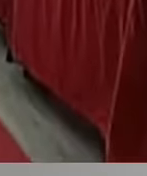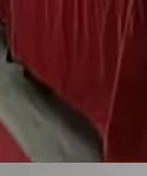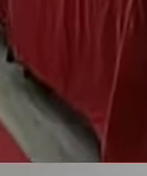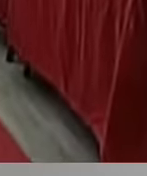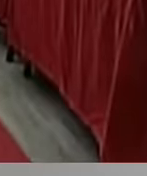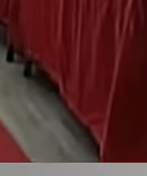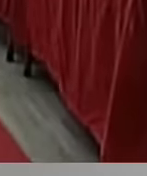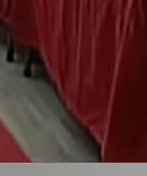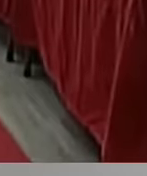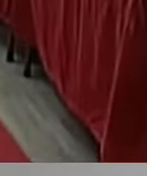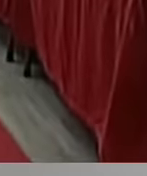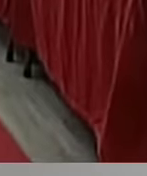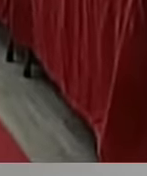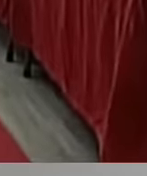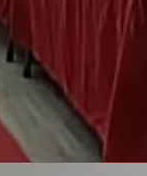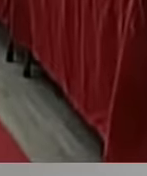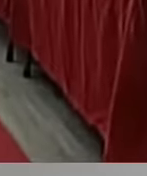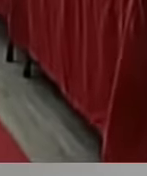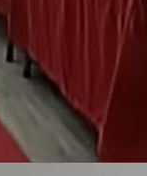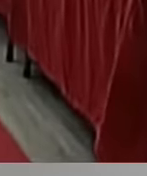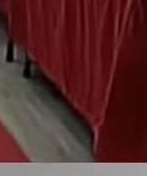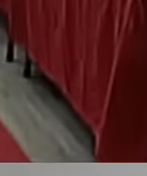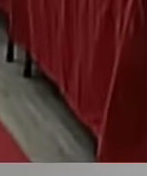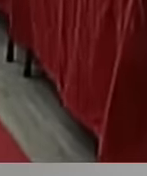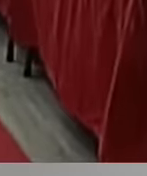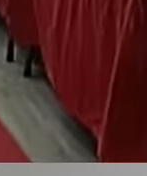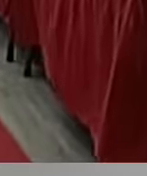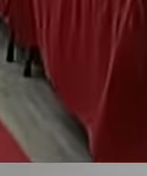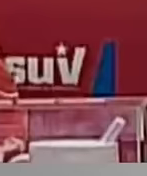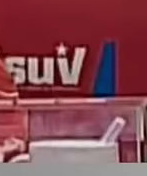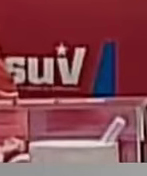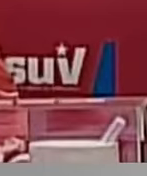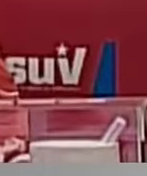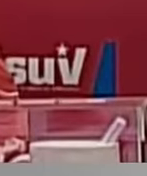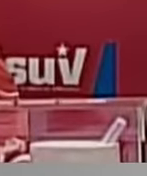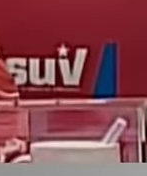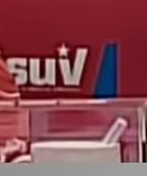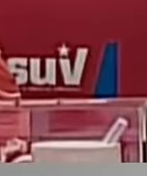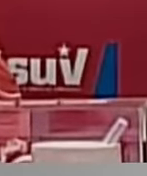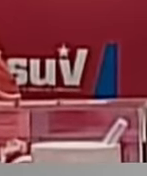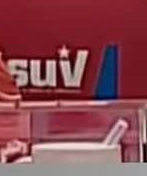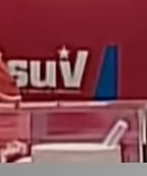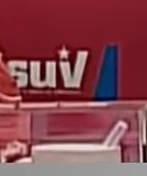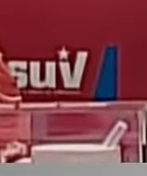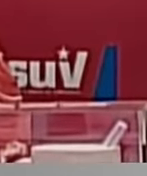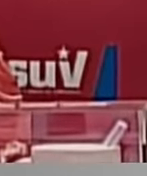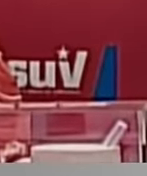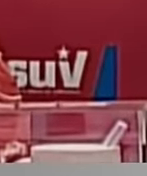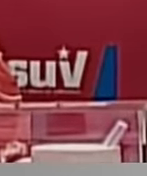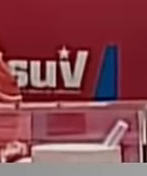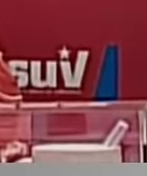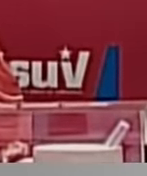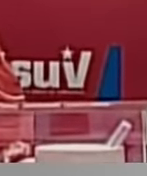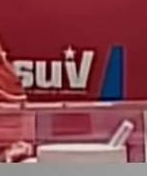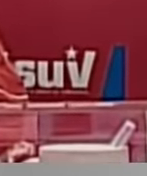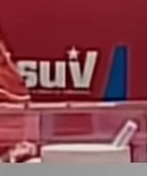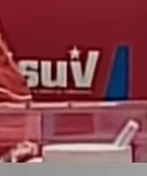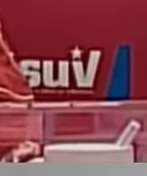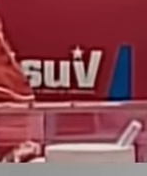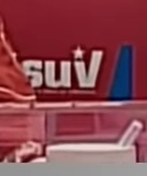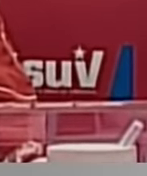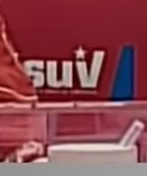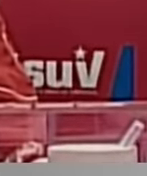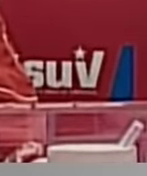clases. Ya además, ese 30 de septiembre y el siguiente primero de